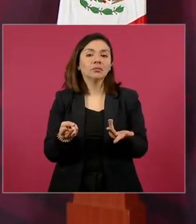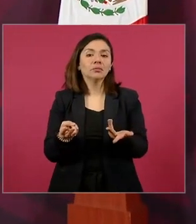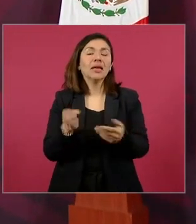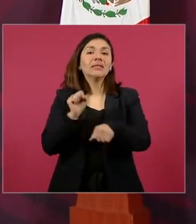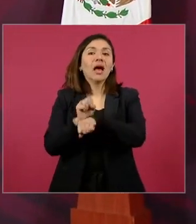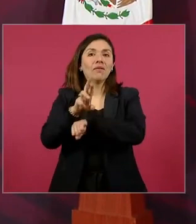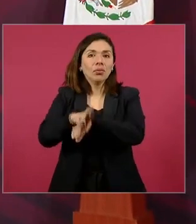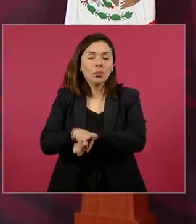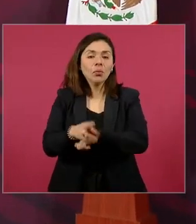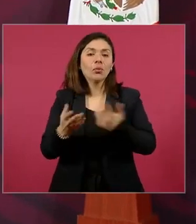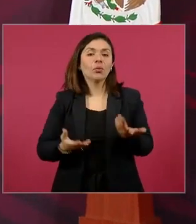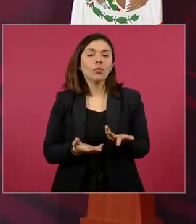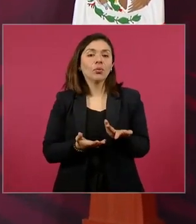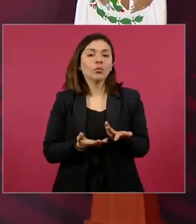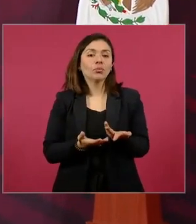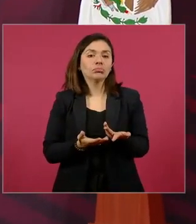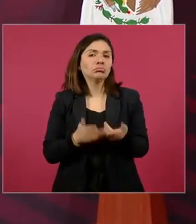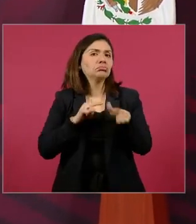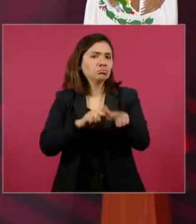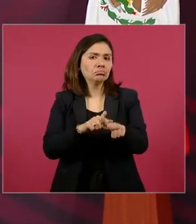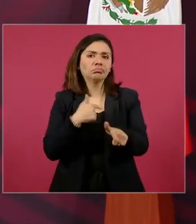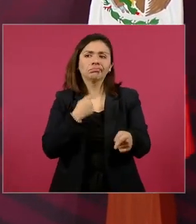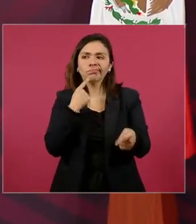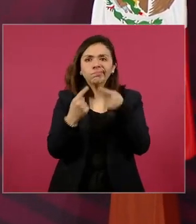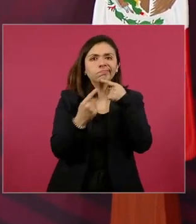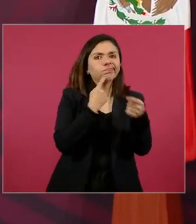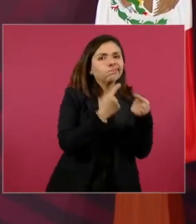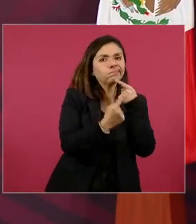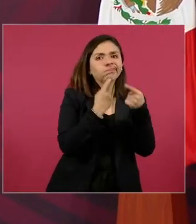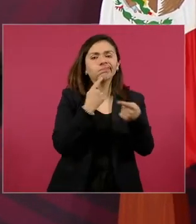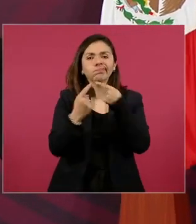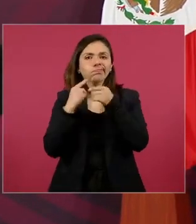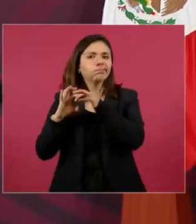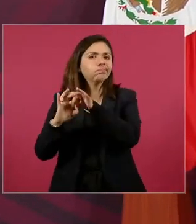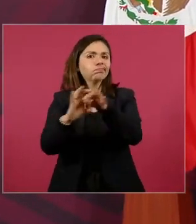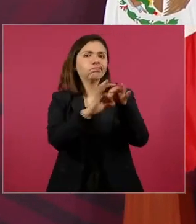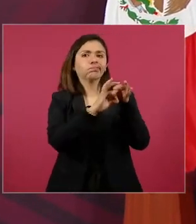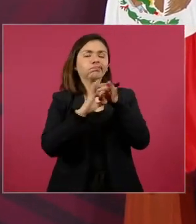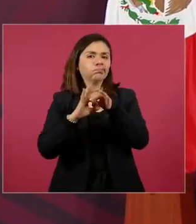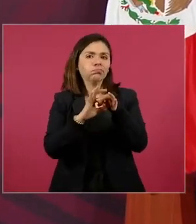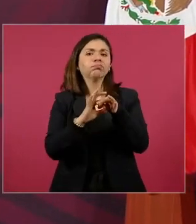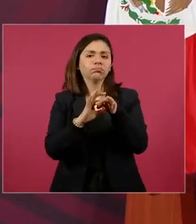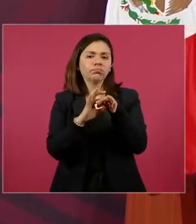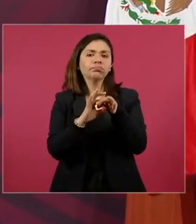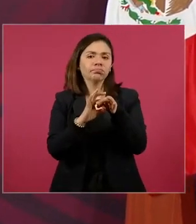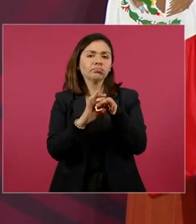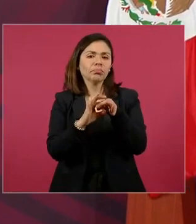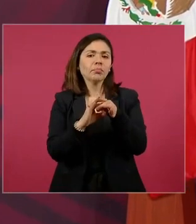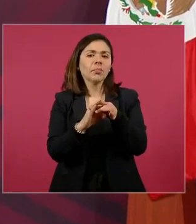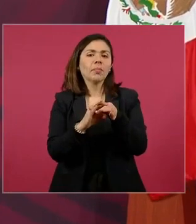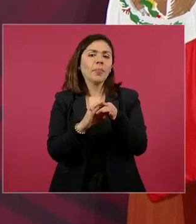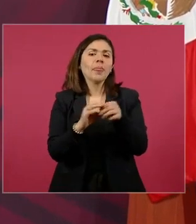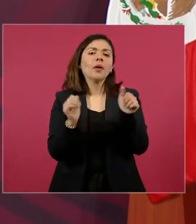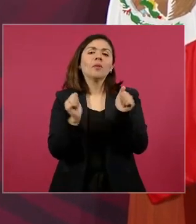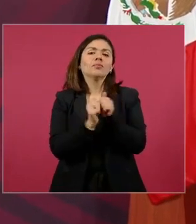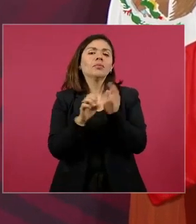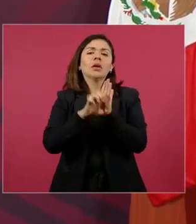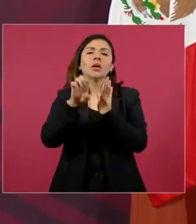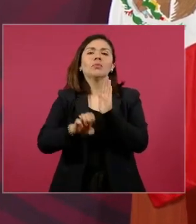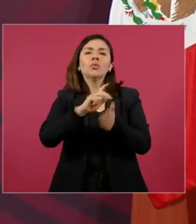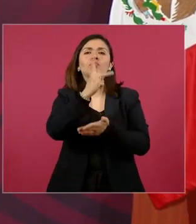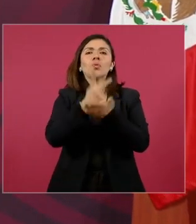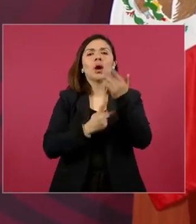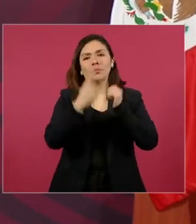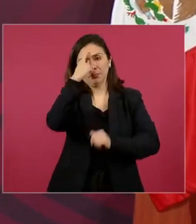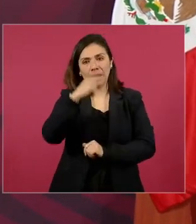Salvador, estamos trabajando de manera coordinada con programas para el